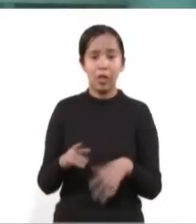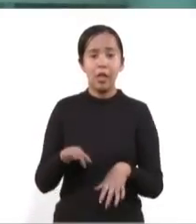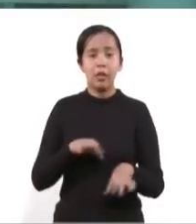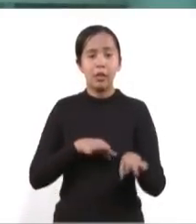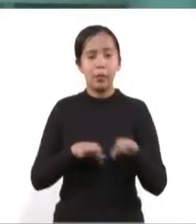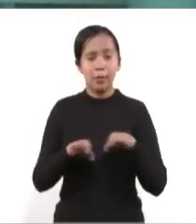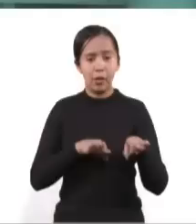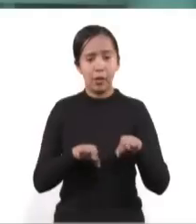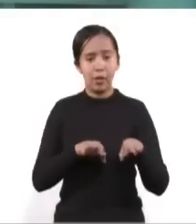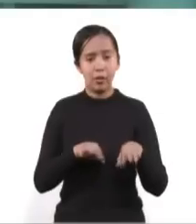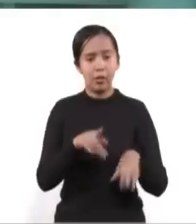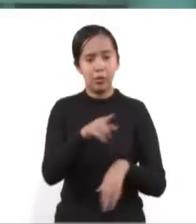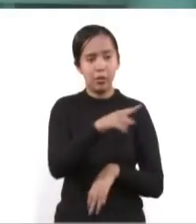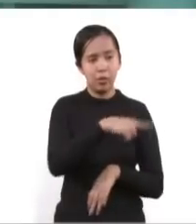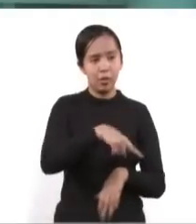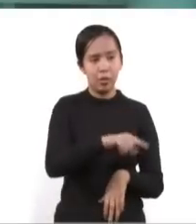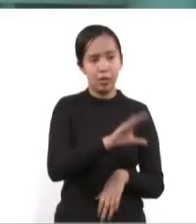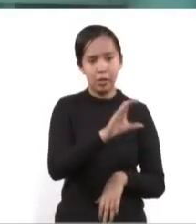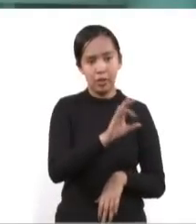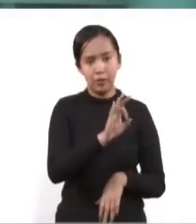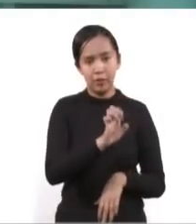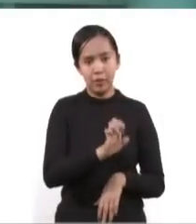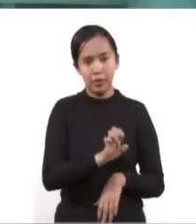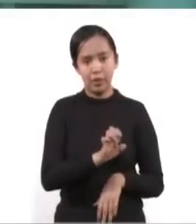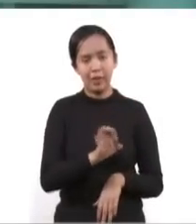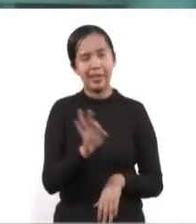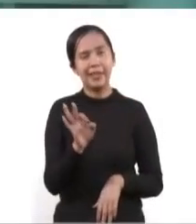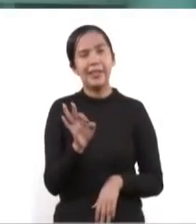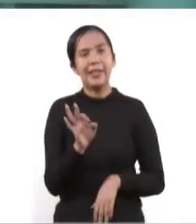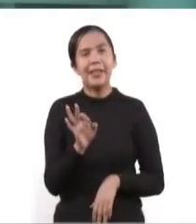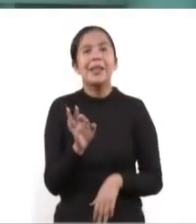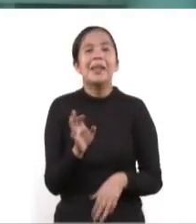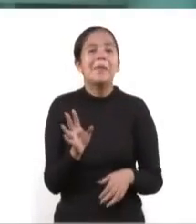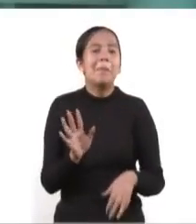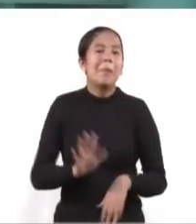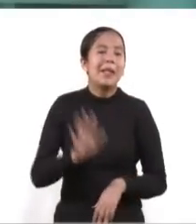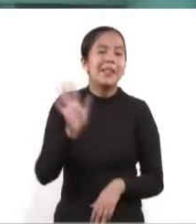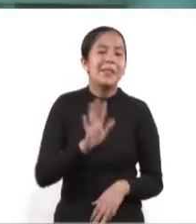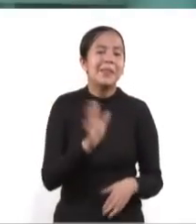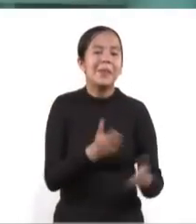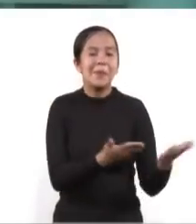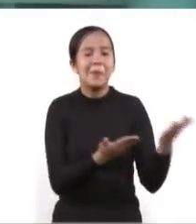trabajadores de la CFE, que casi se pasaron a vivir aquí,